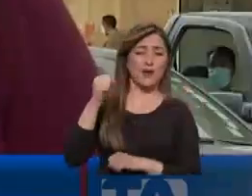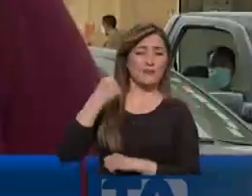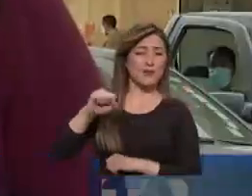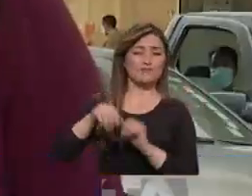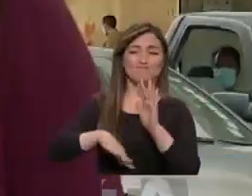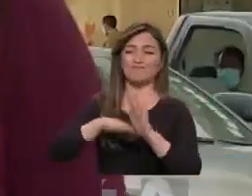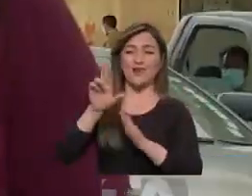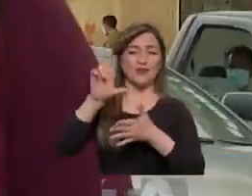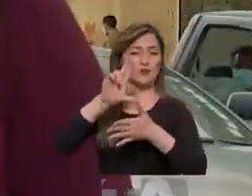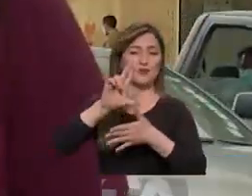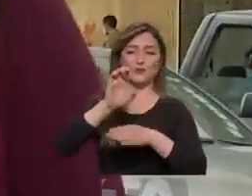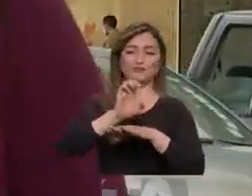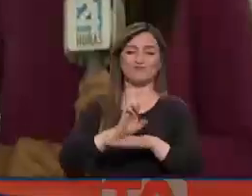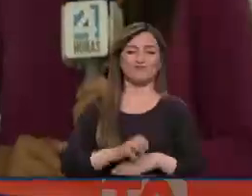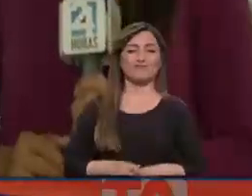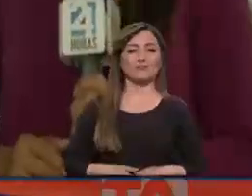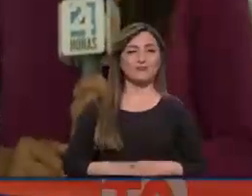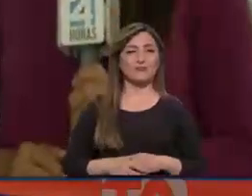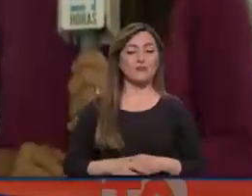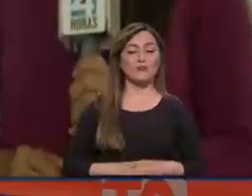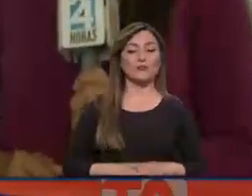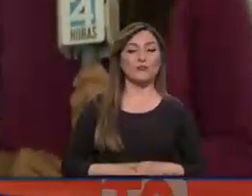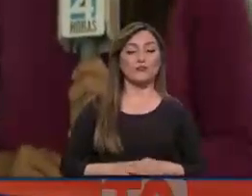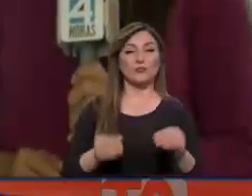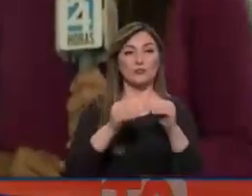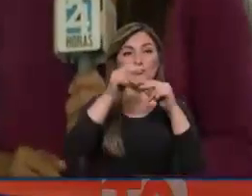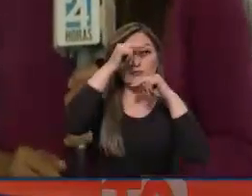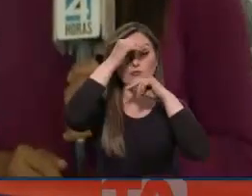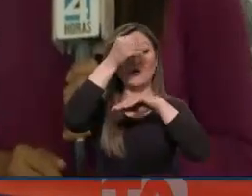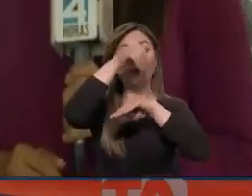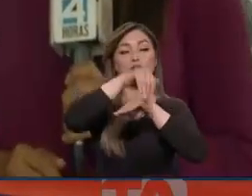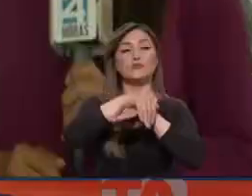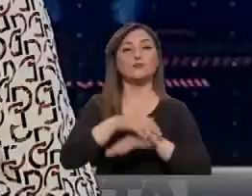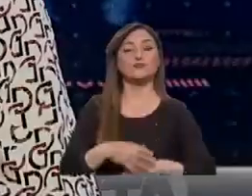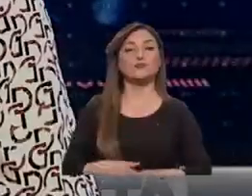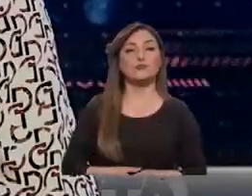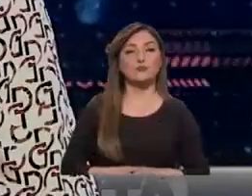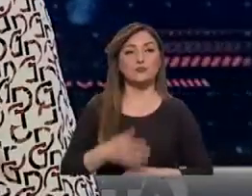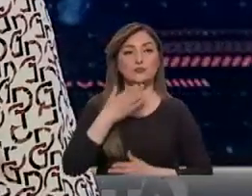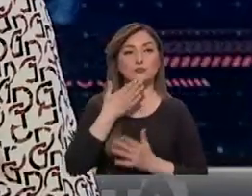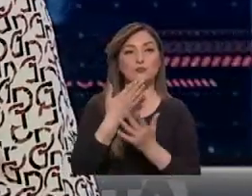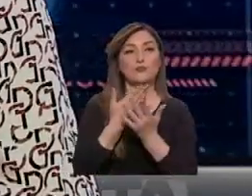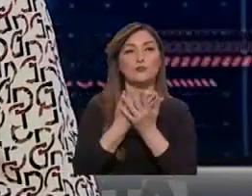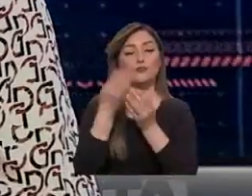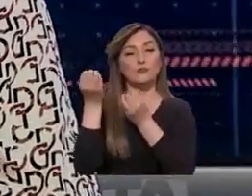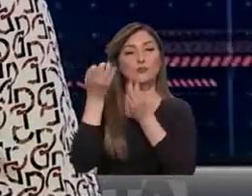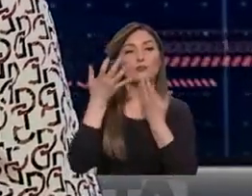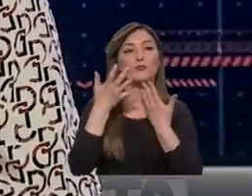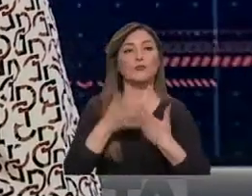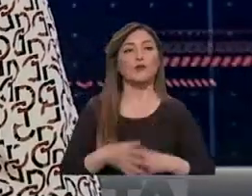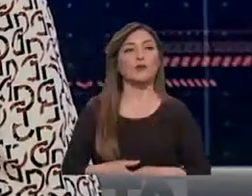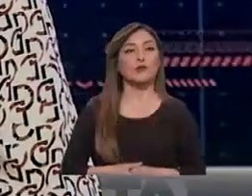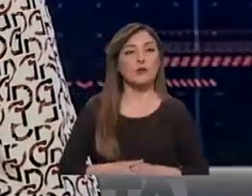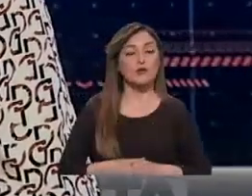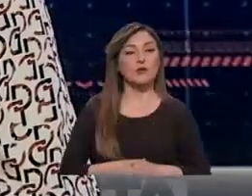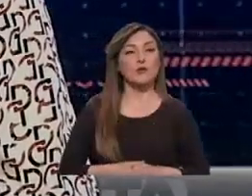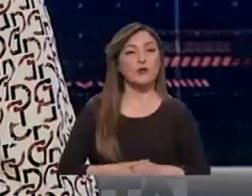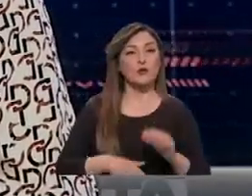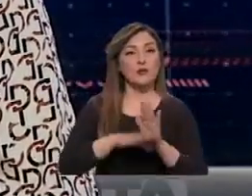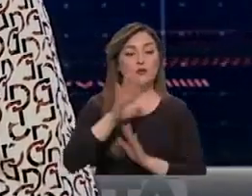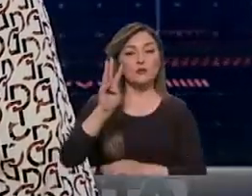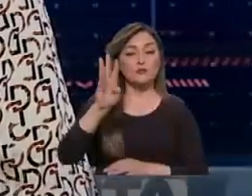información me despido. Siguen ustedes con más noticias en estudio. Muy buenas tardes. Buenas tardes, Joana. Muchísimas gracias por la información. Y más